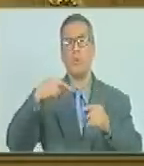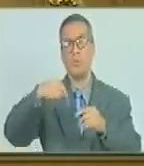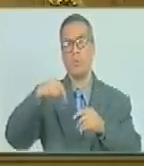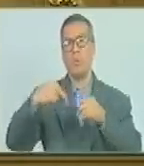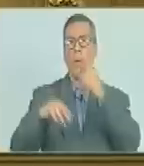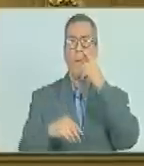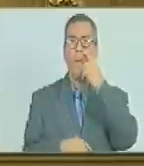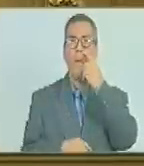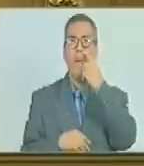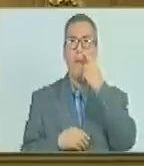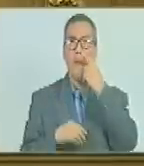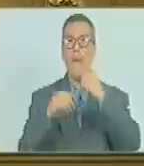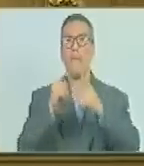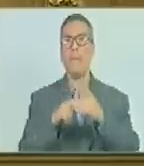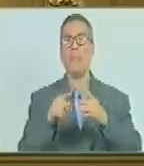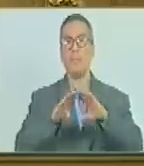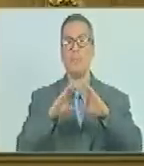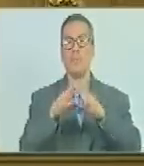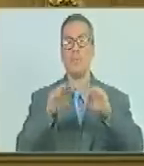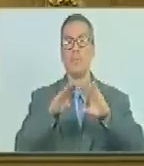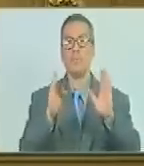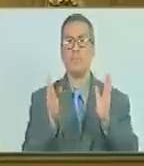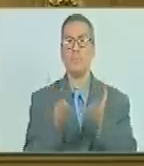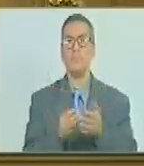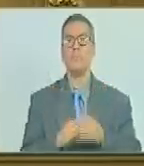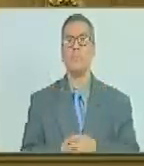naturales en todo el globo terráqueo.